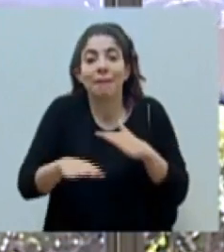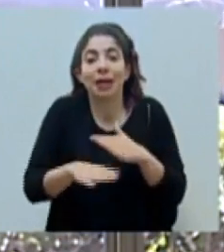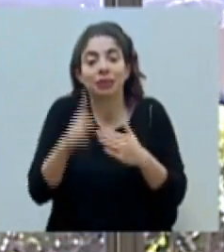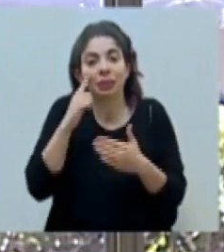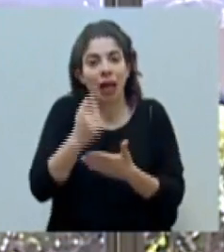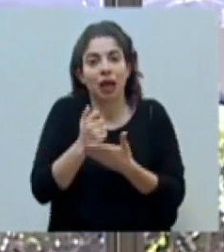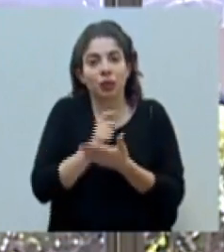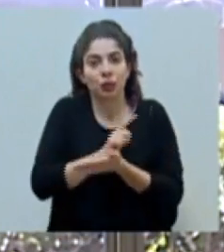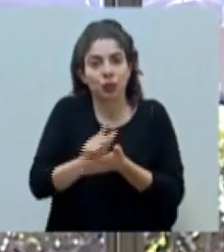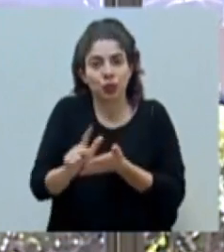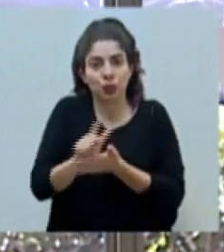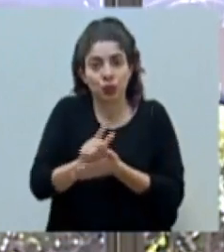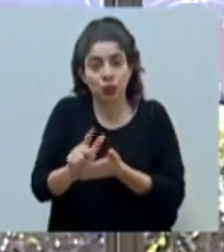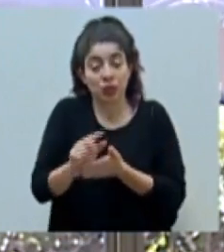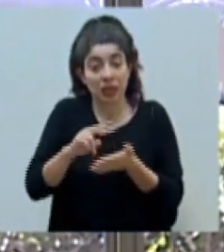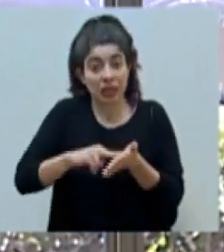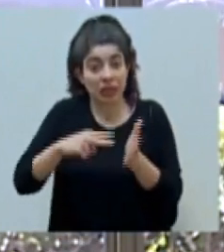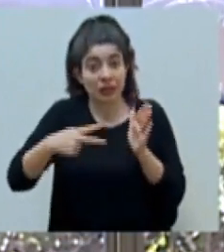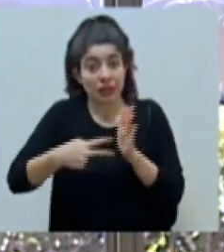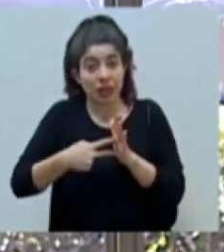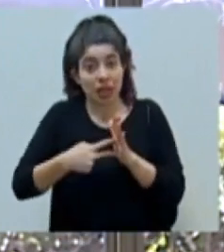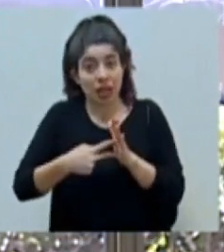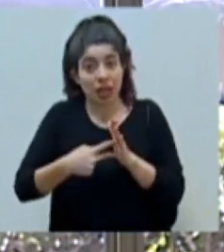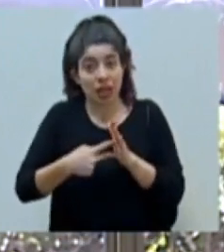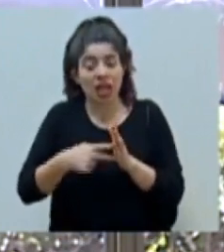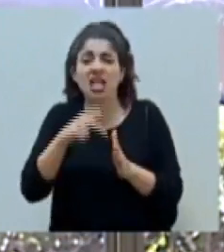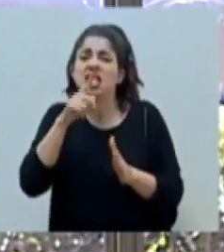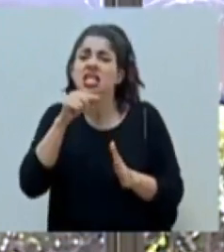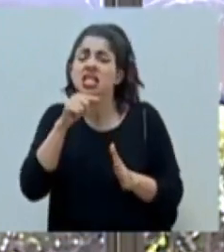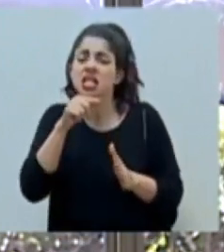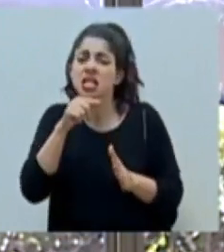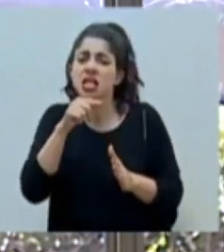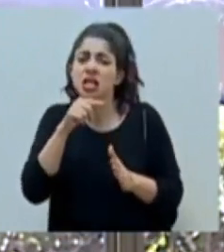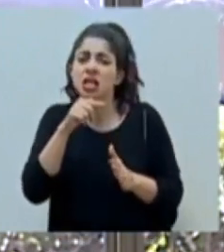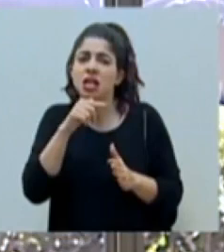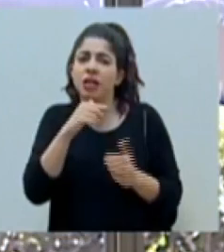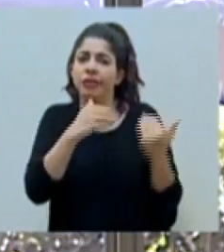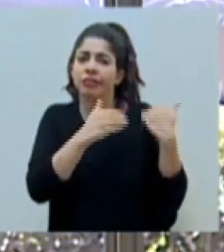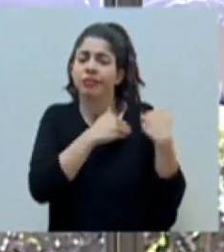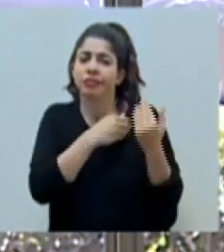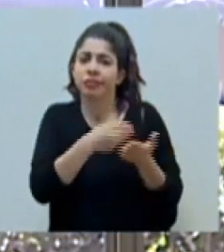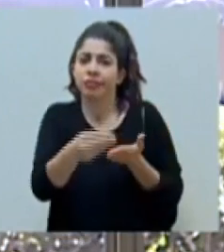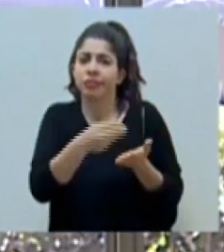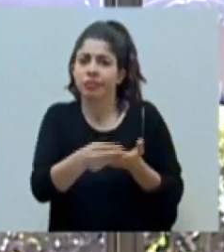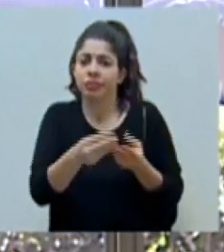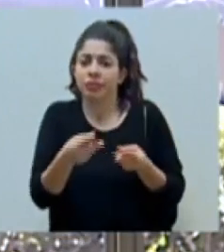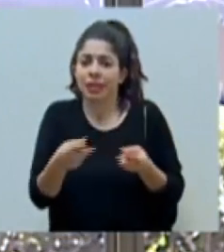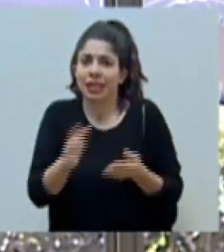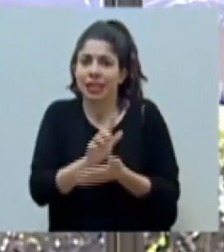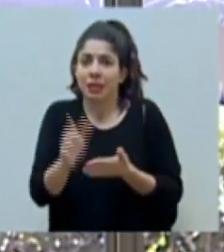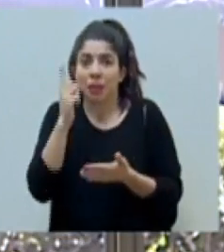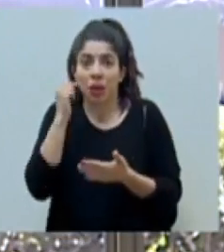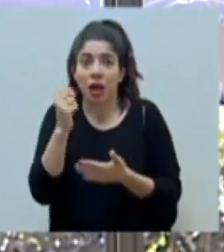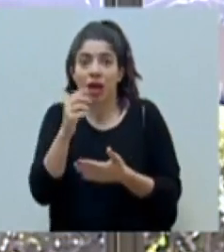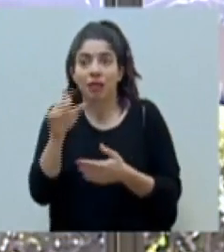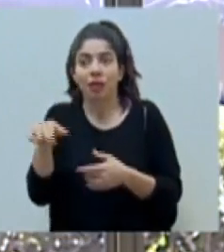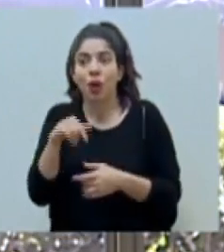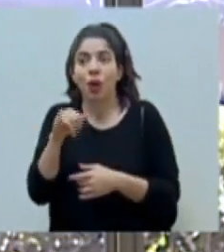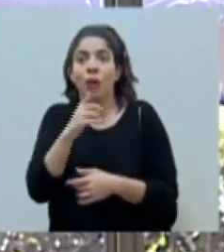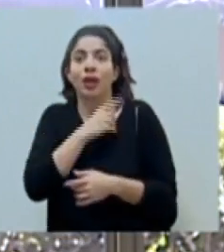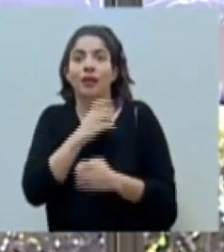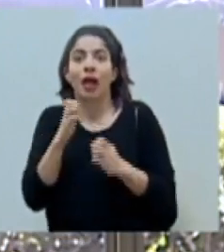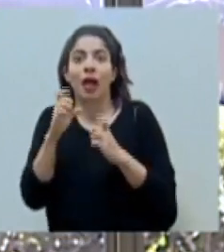higiene, si se van ¿quién va a asumir, digamos, los suministros, dado la situación crítica de las juntas de